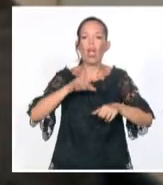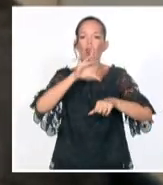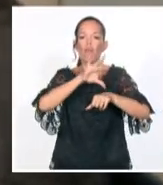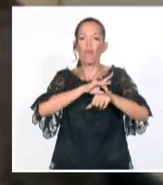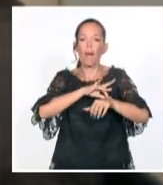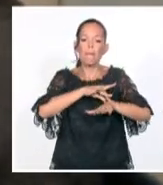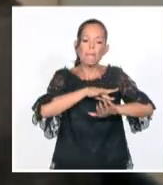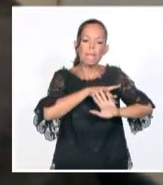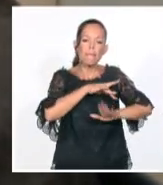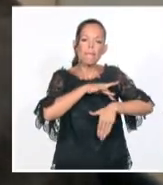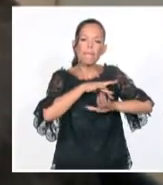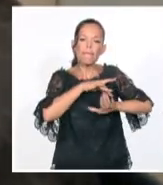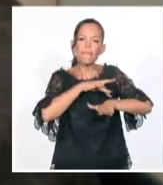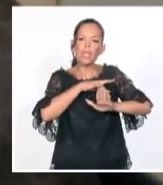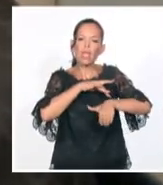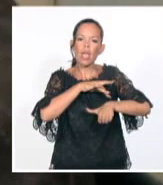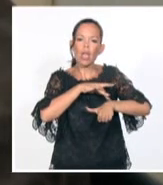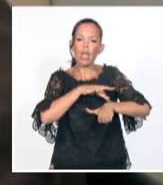fue esta pierna.